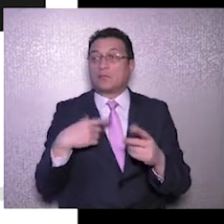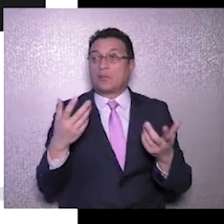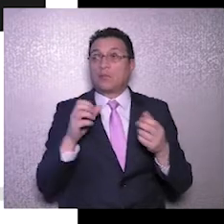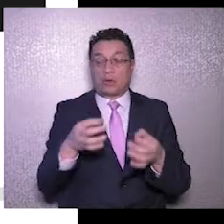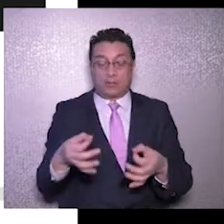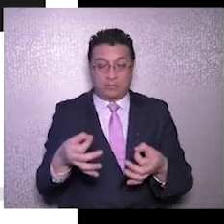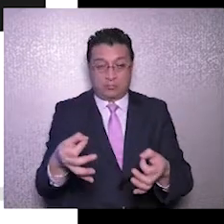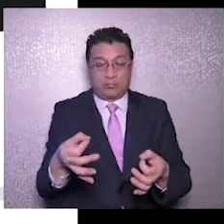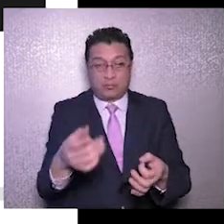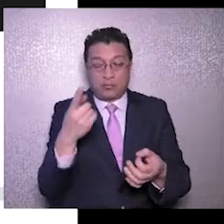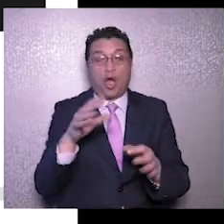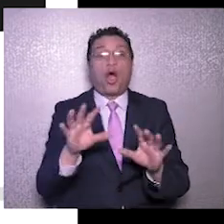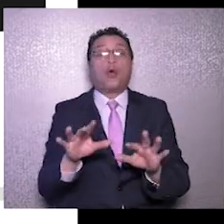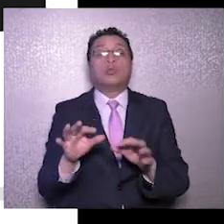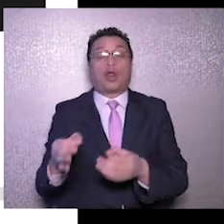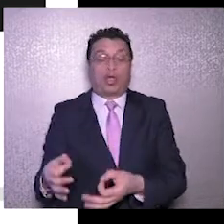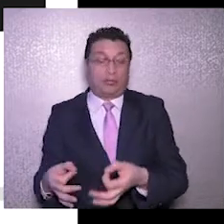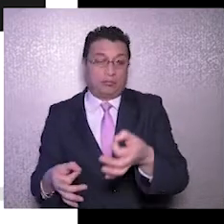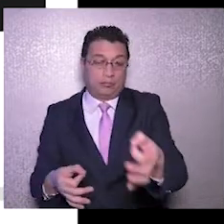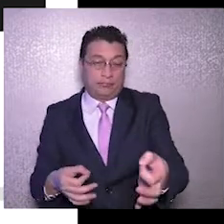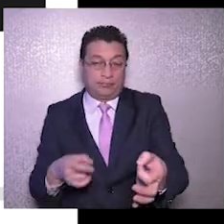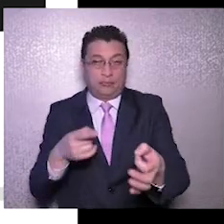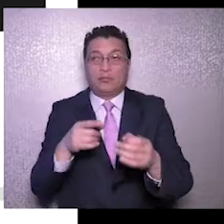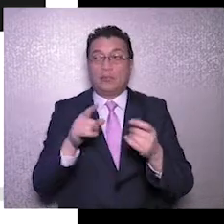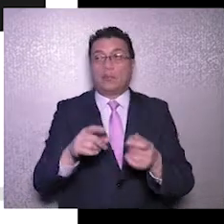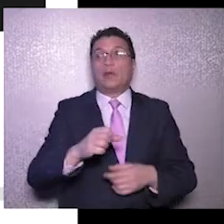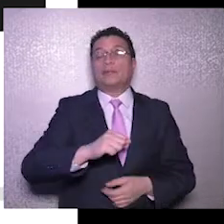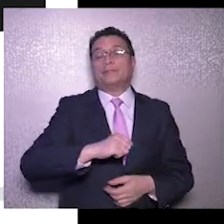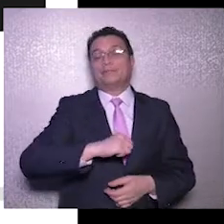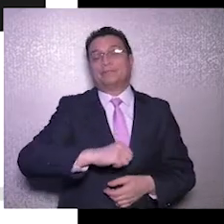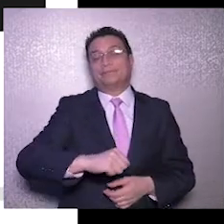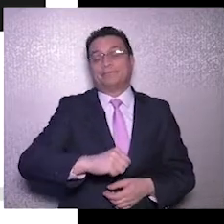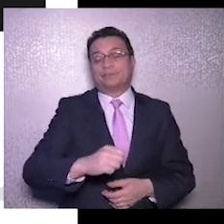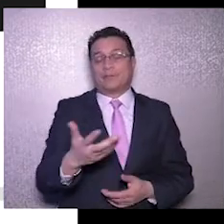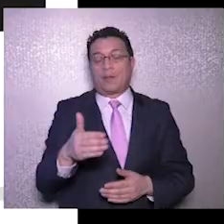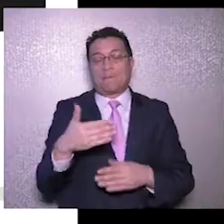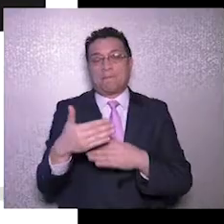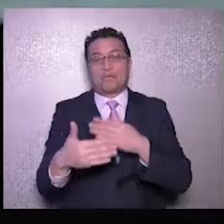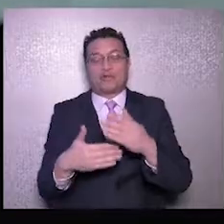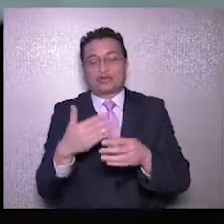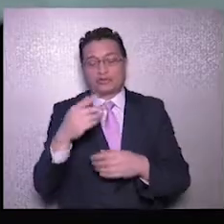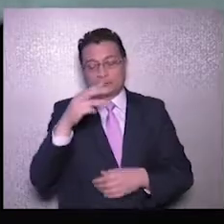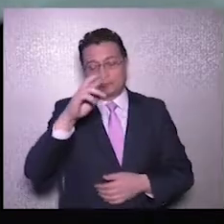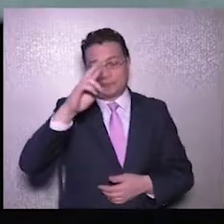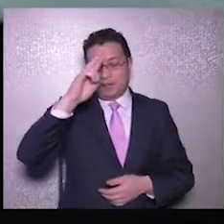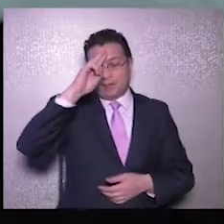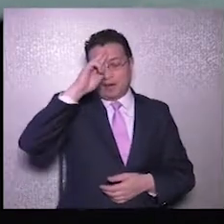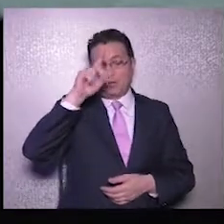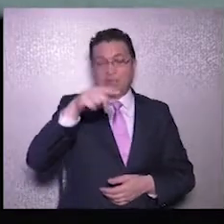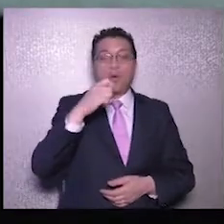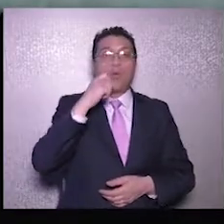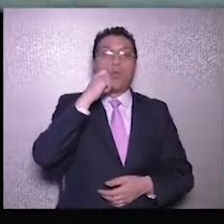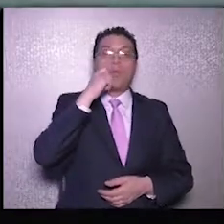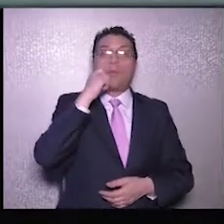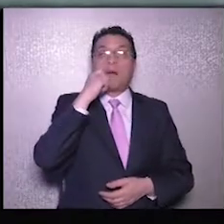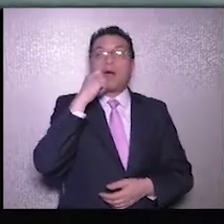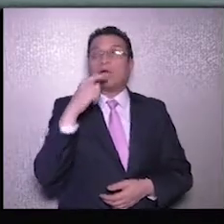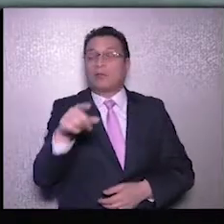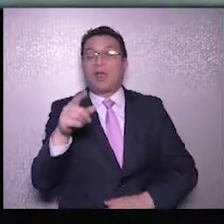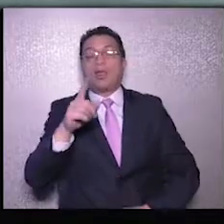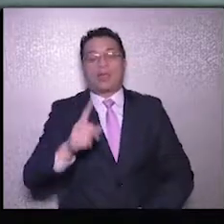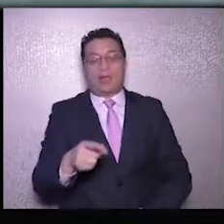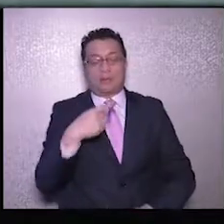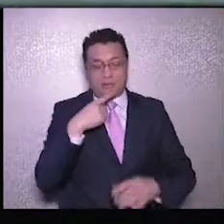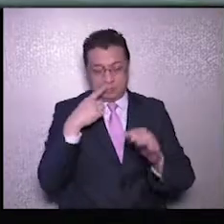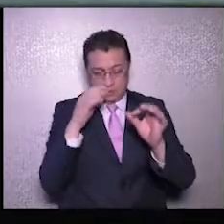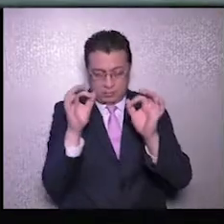llegar a entrenar un computador para que haga el diagnóstico. Y nos evitamos este proceso extraño en que un humano tiene que interpretar el